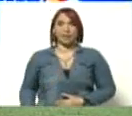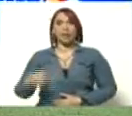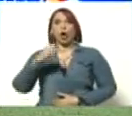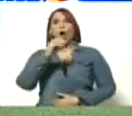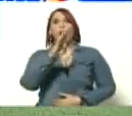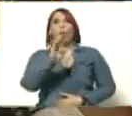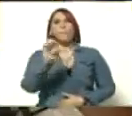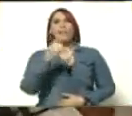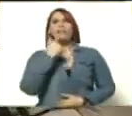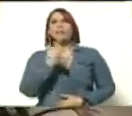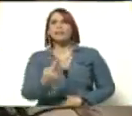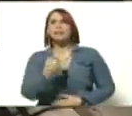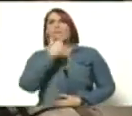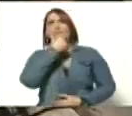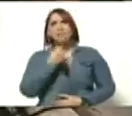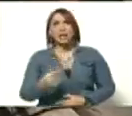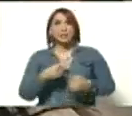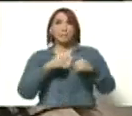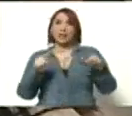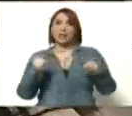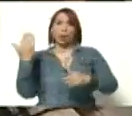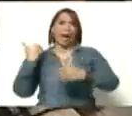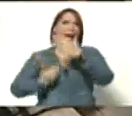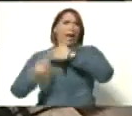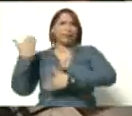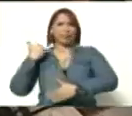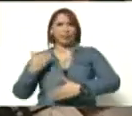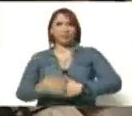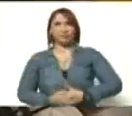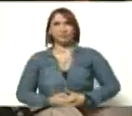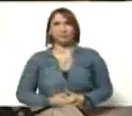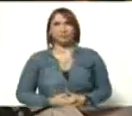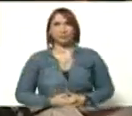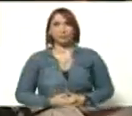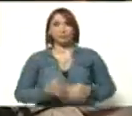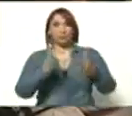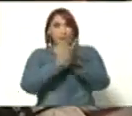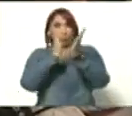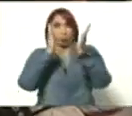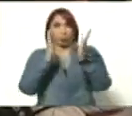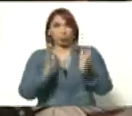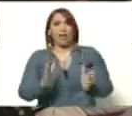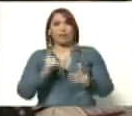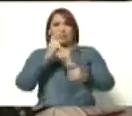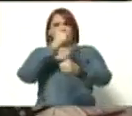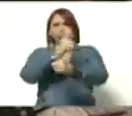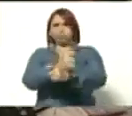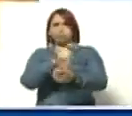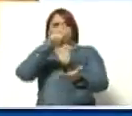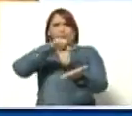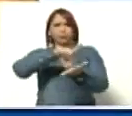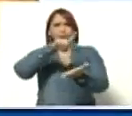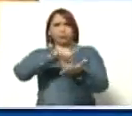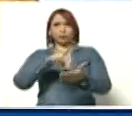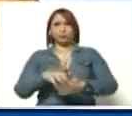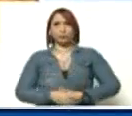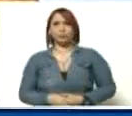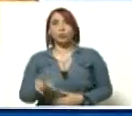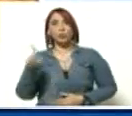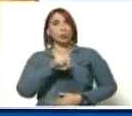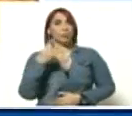se dice fácil, pero en la Cuarta República los estudiantes que se graduaban en el bachillerato no